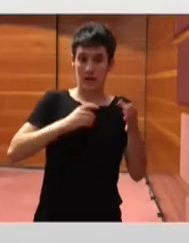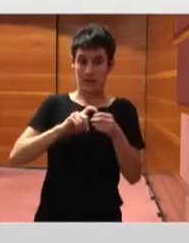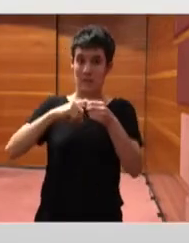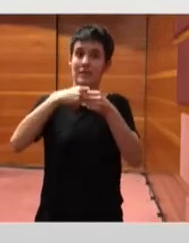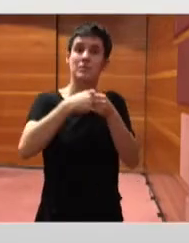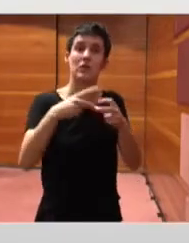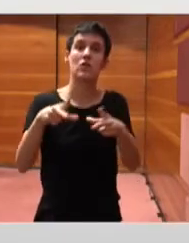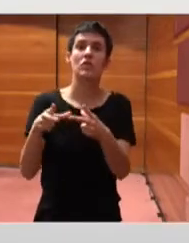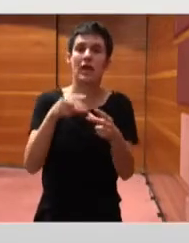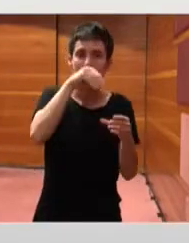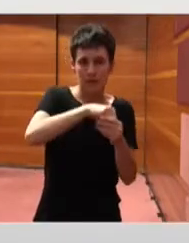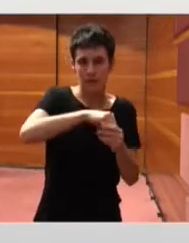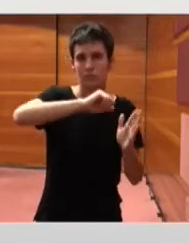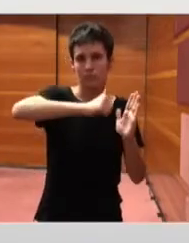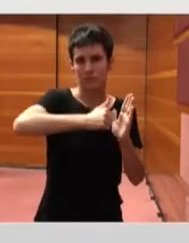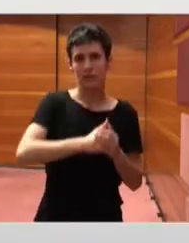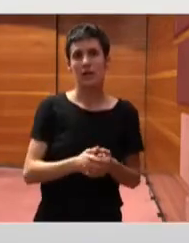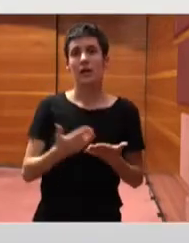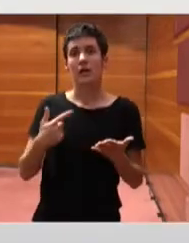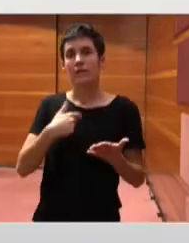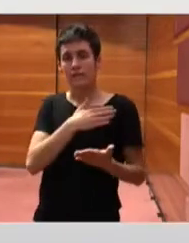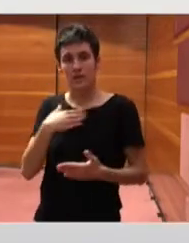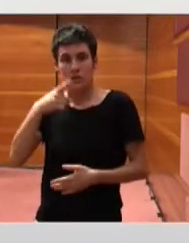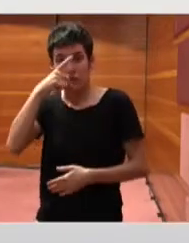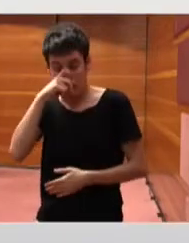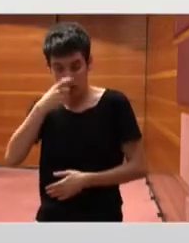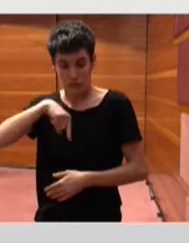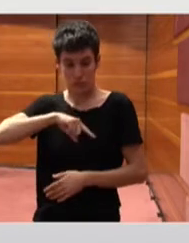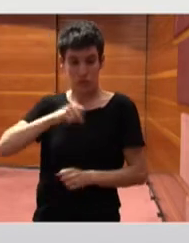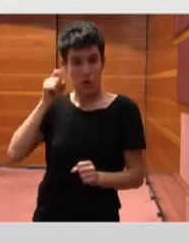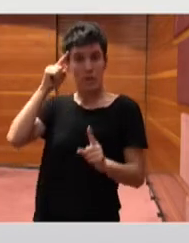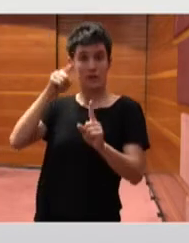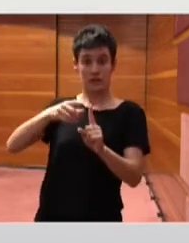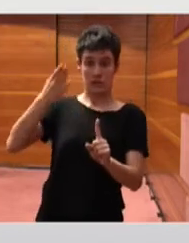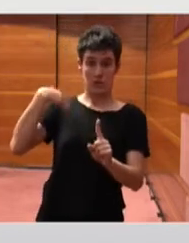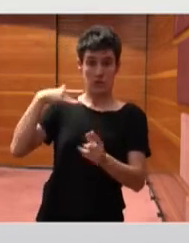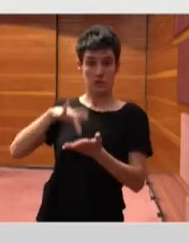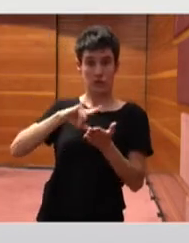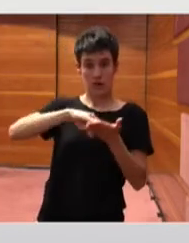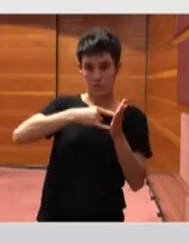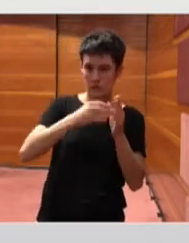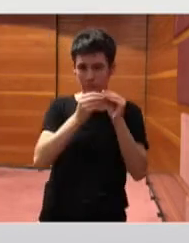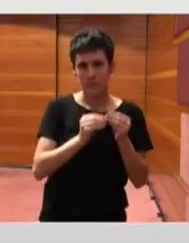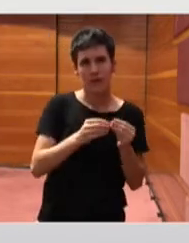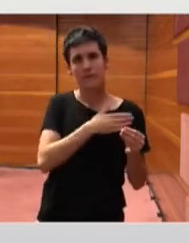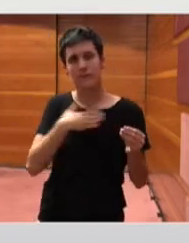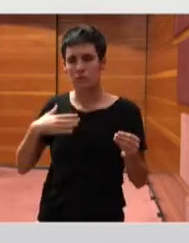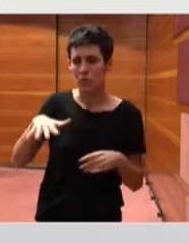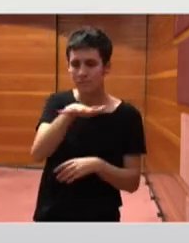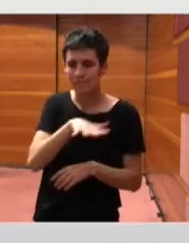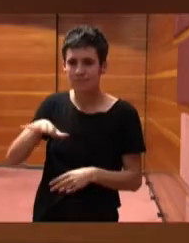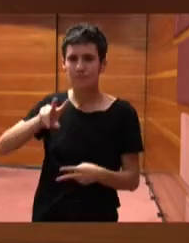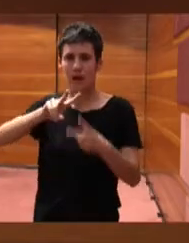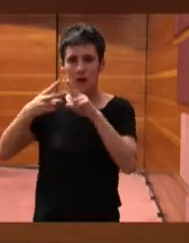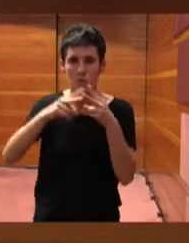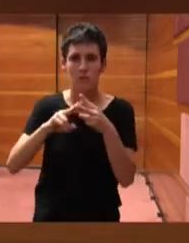Participación Ciudadana. Quiero recordar que el objetivo que nos planteamos en ese momento era generar un espacio de encuentro y